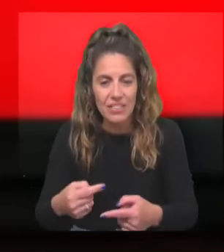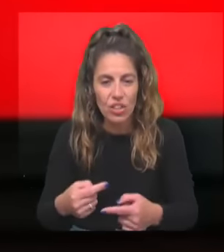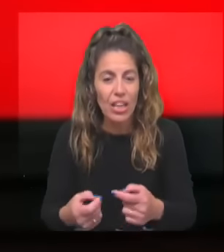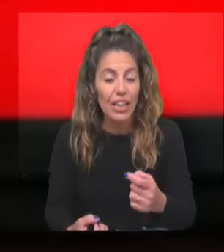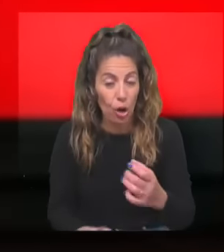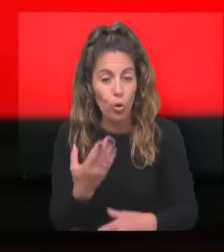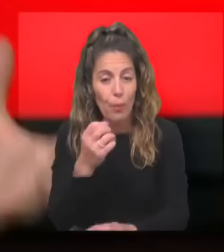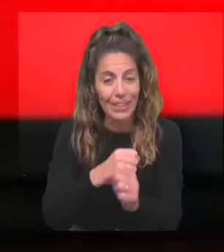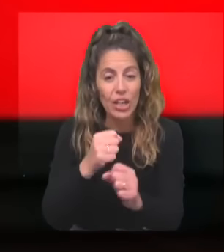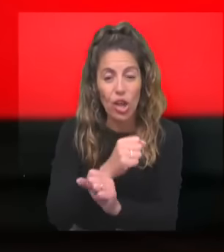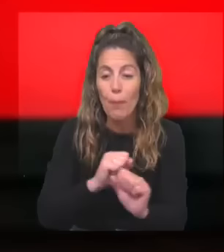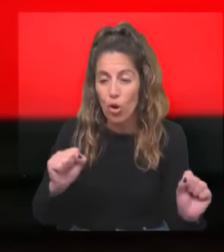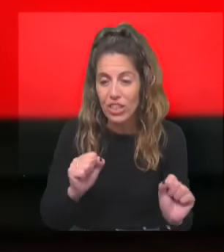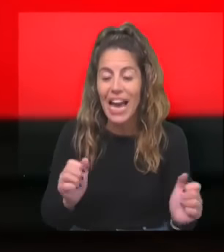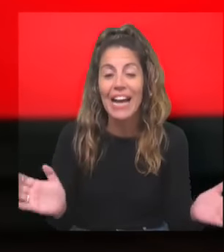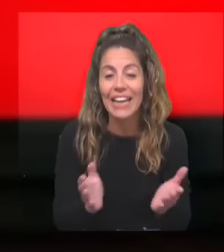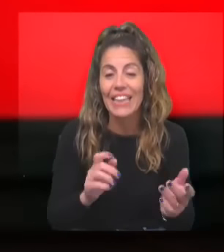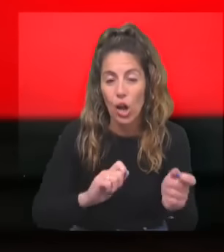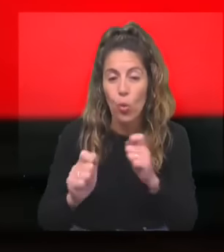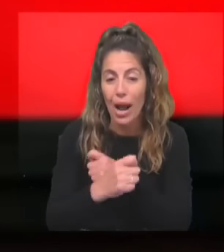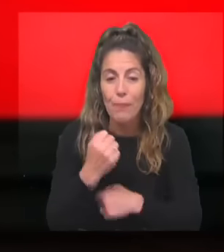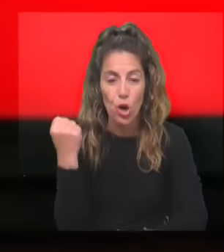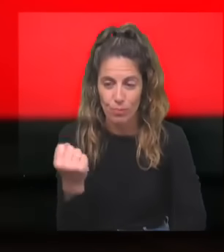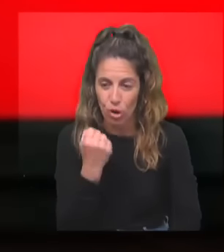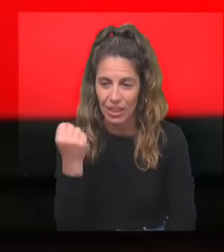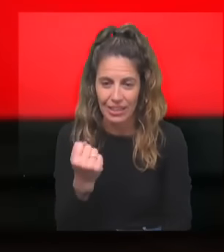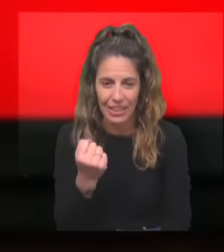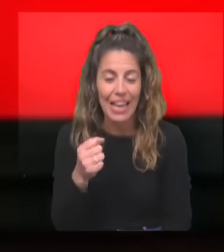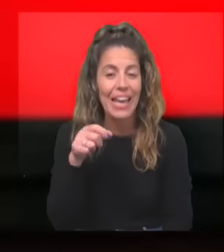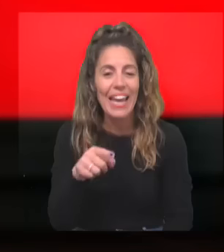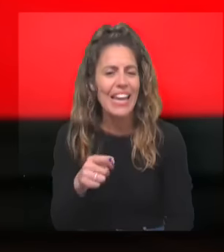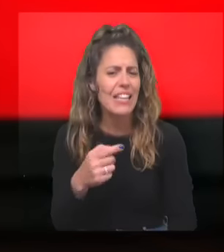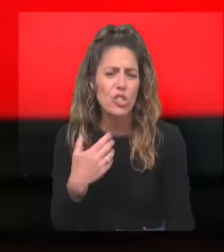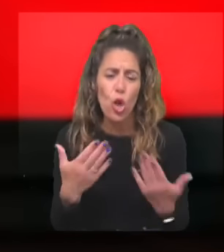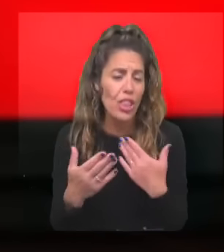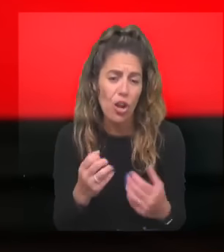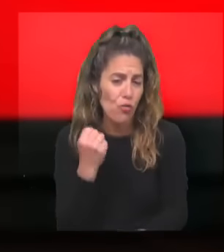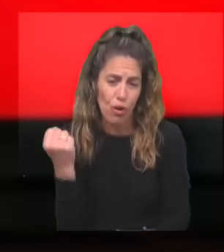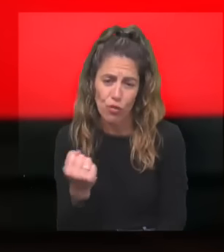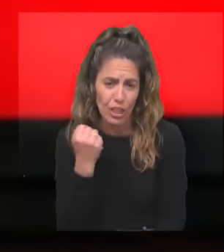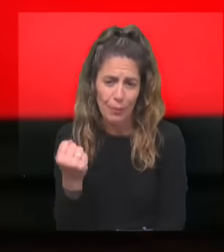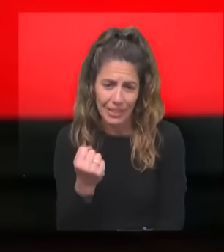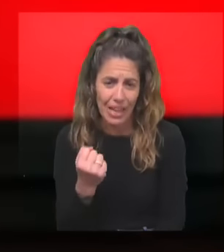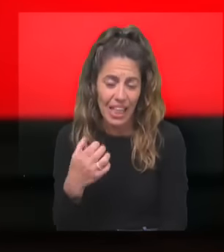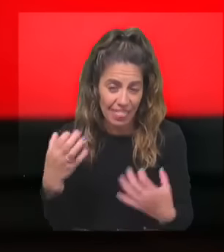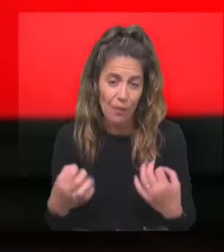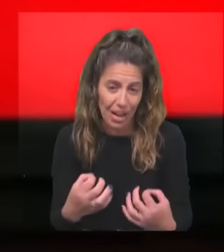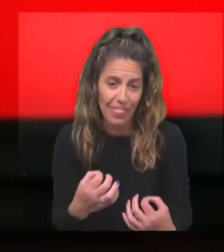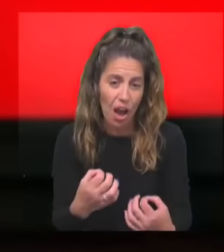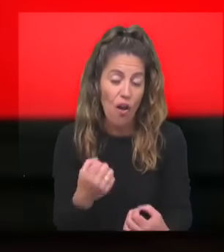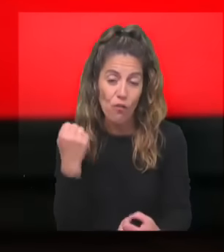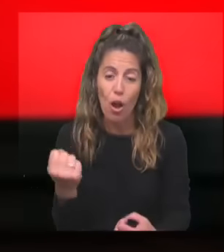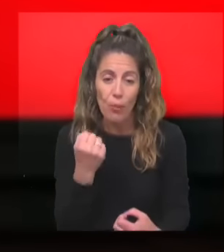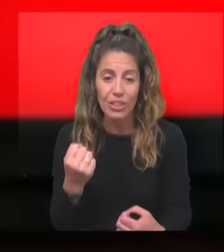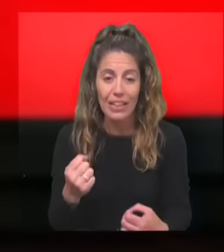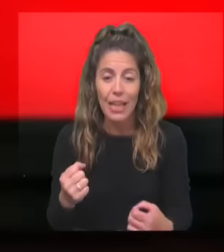tecnologías podía generar un cambio muy sustancial. Y esos diálogos fueron fundamentales. Fueron absolutamente fundamentales en trazar